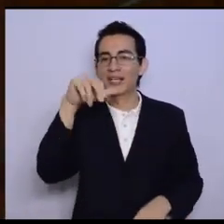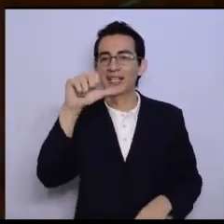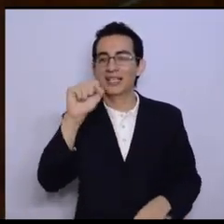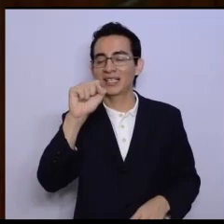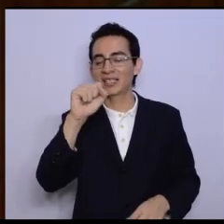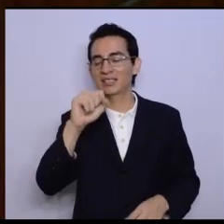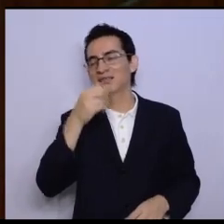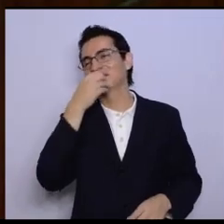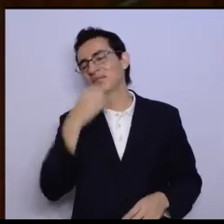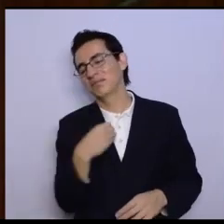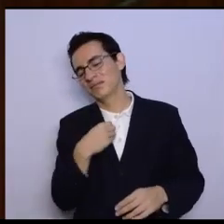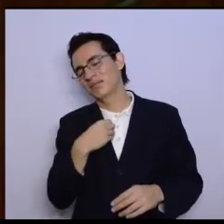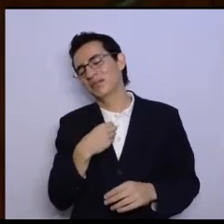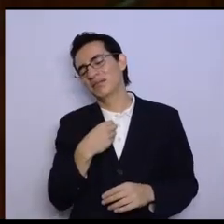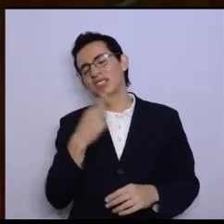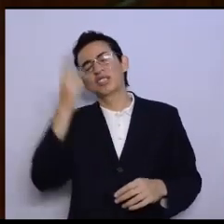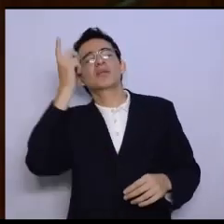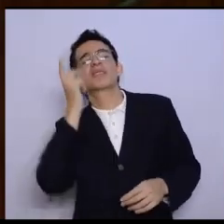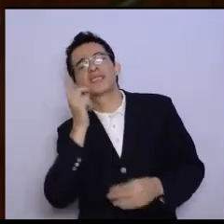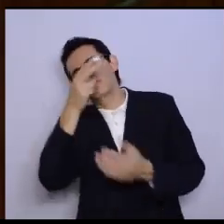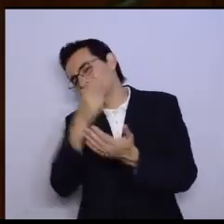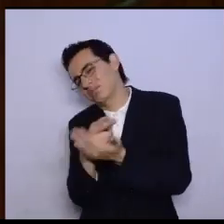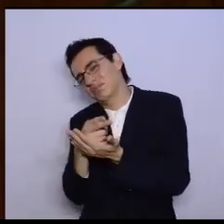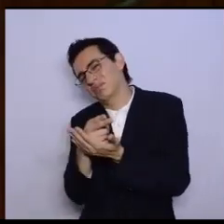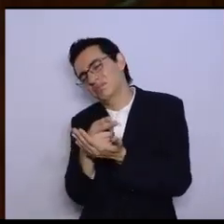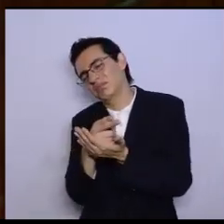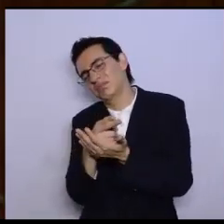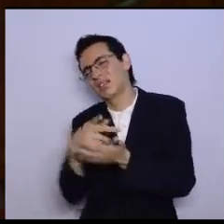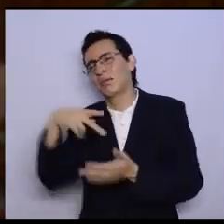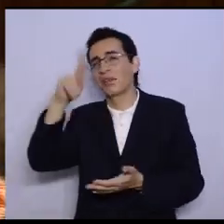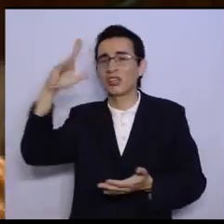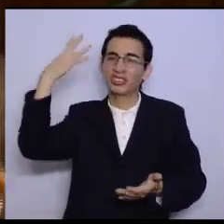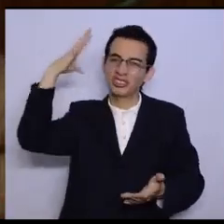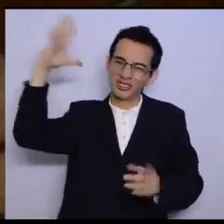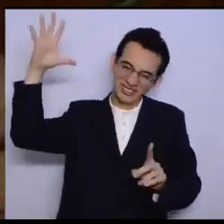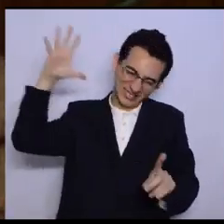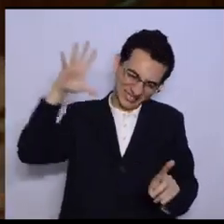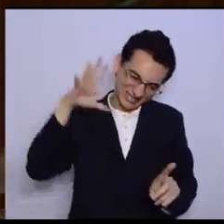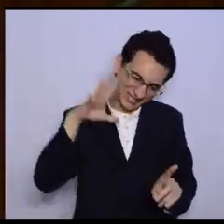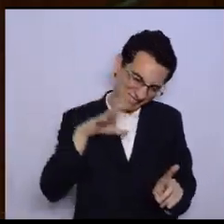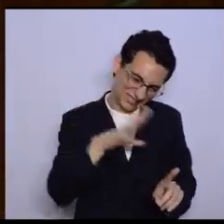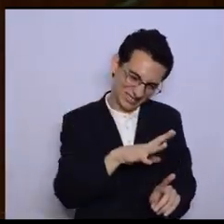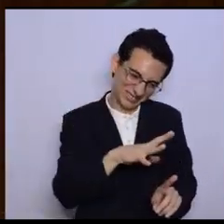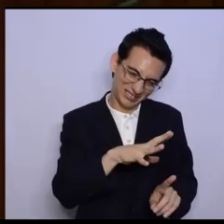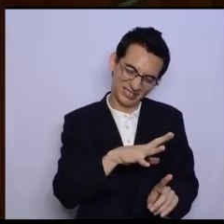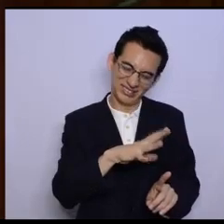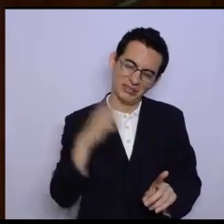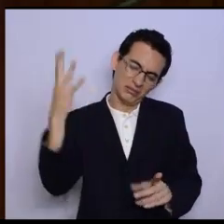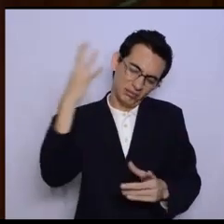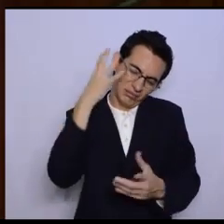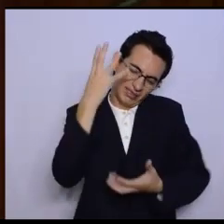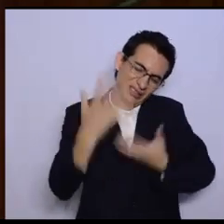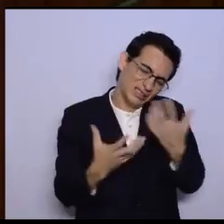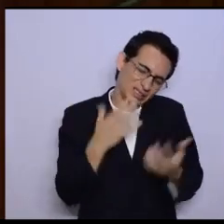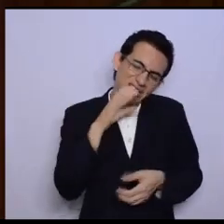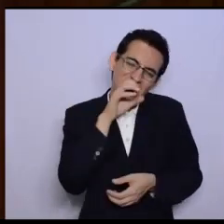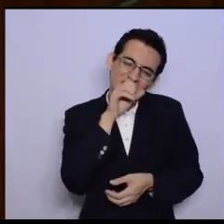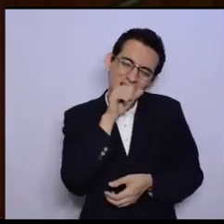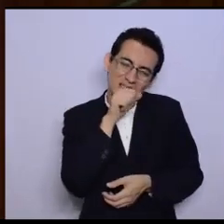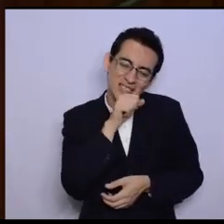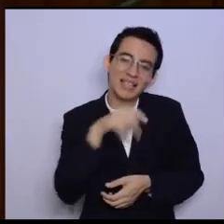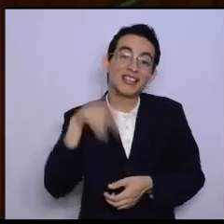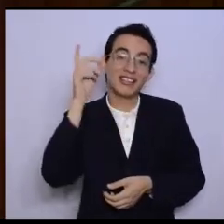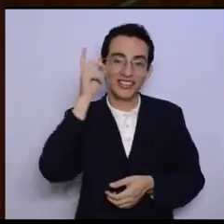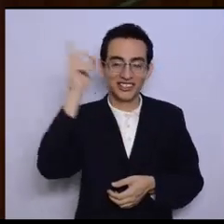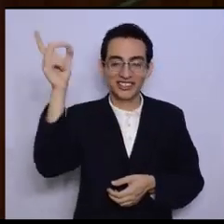sol agobiante. Entonces Dios preparó una calabacera. Fíjate, la